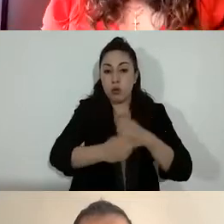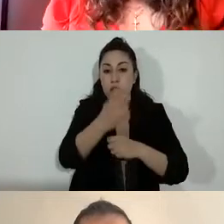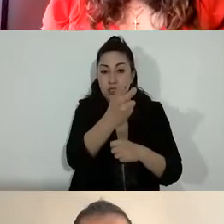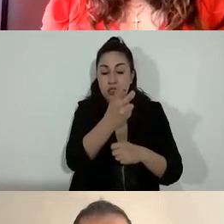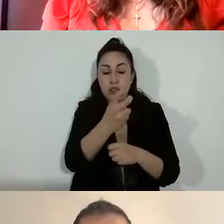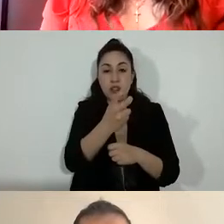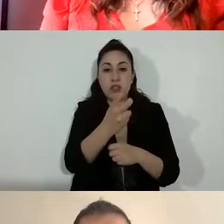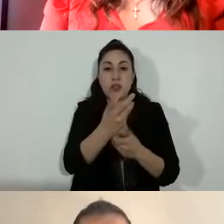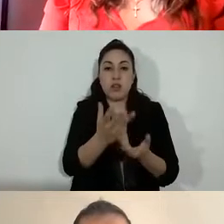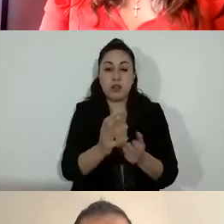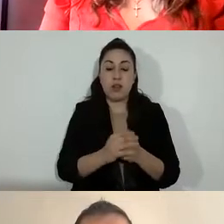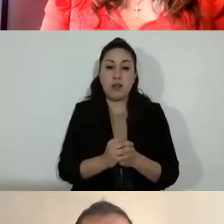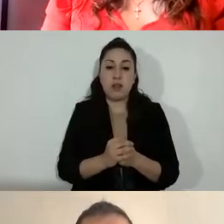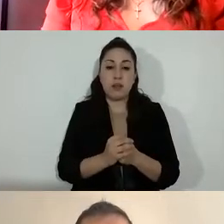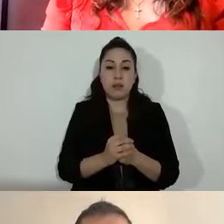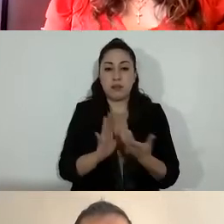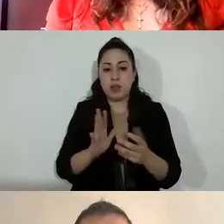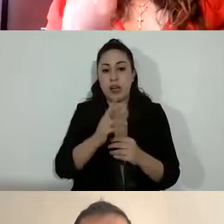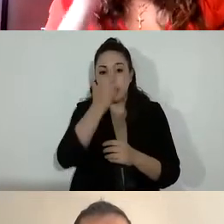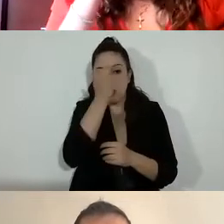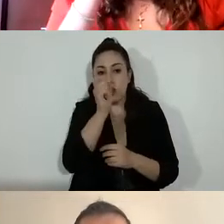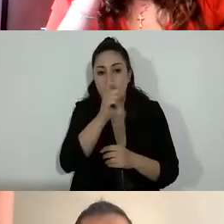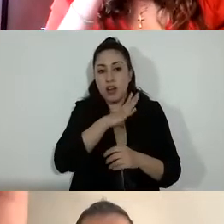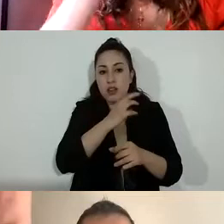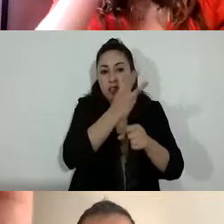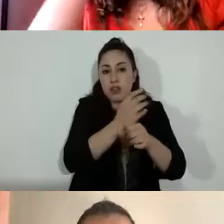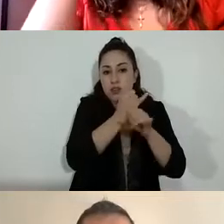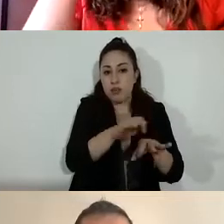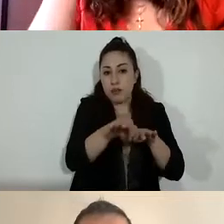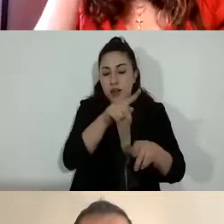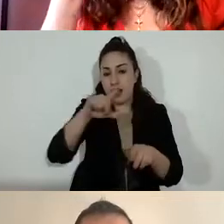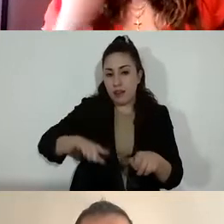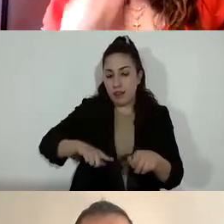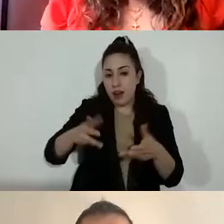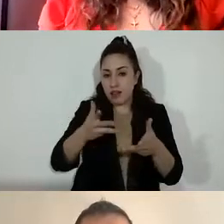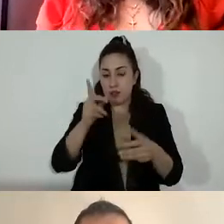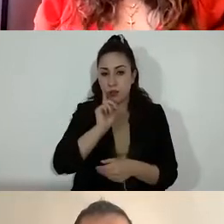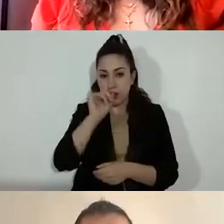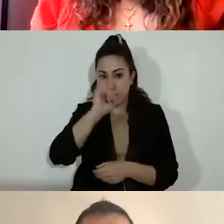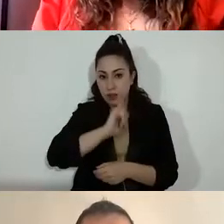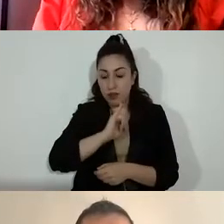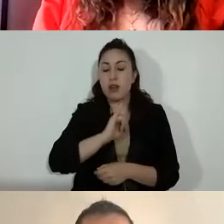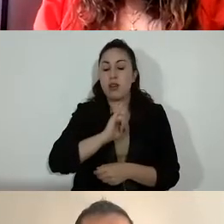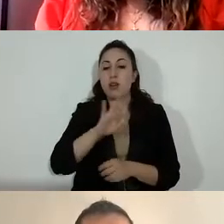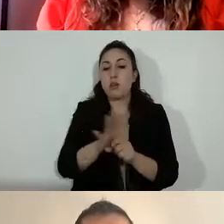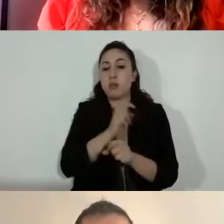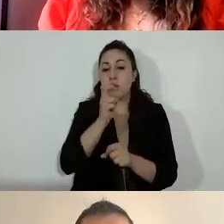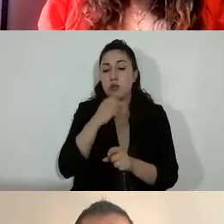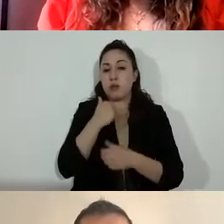y demás, con motivo de la glosa. Entonces, quisiéramos nosotros pedir si puede poner a